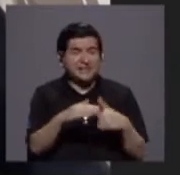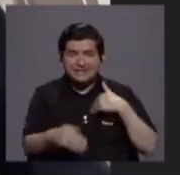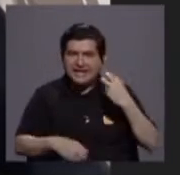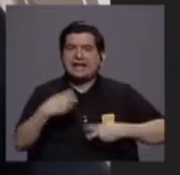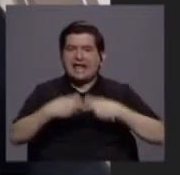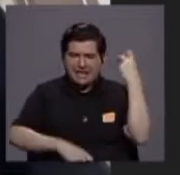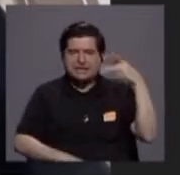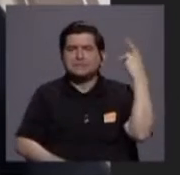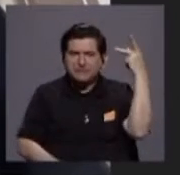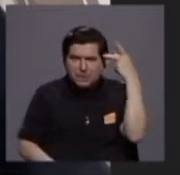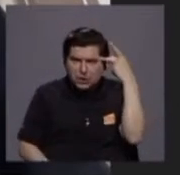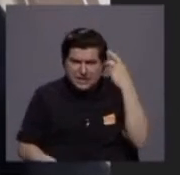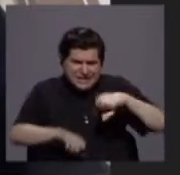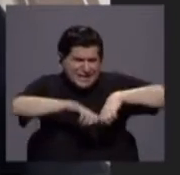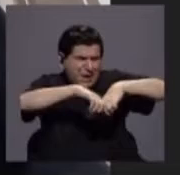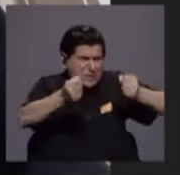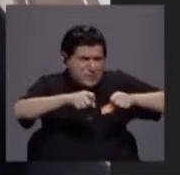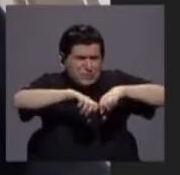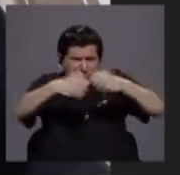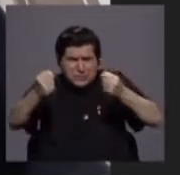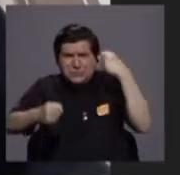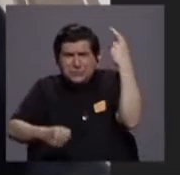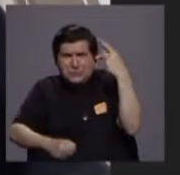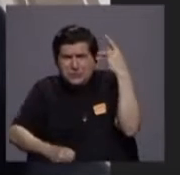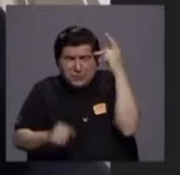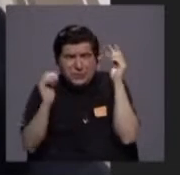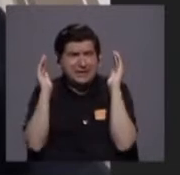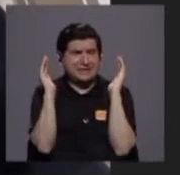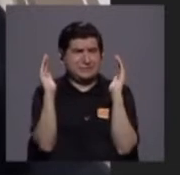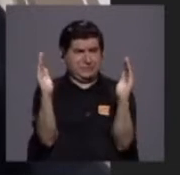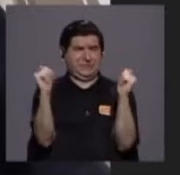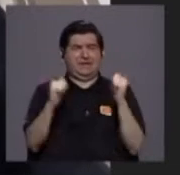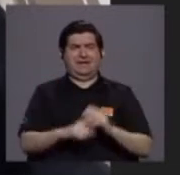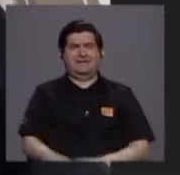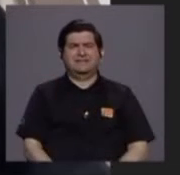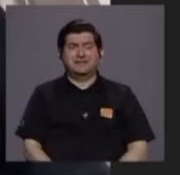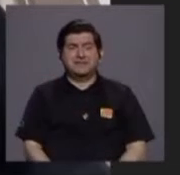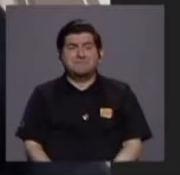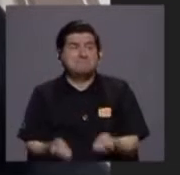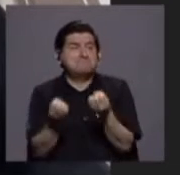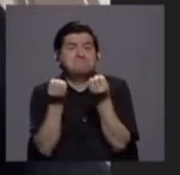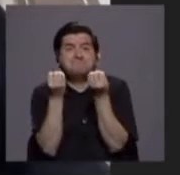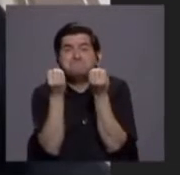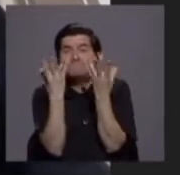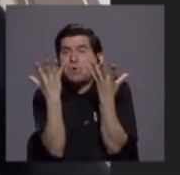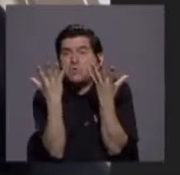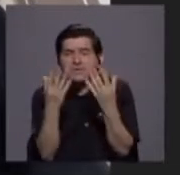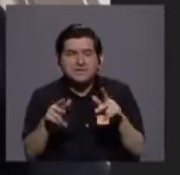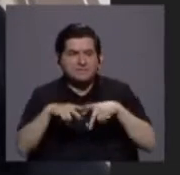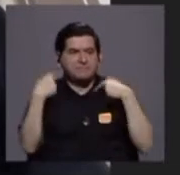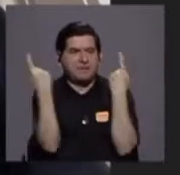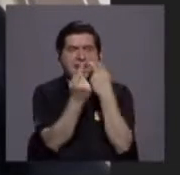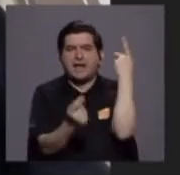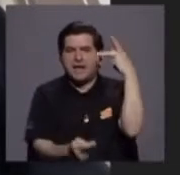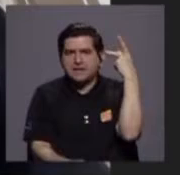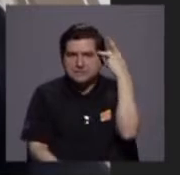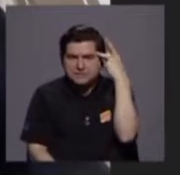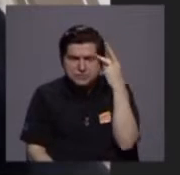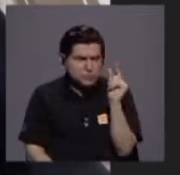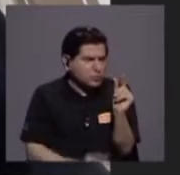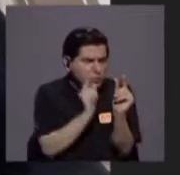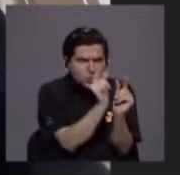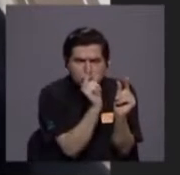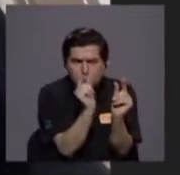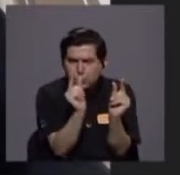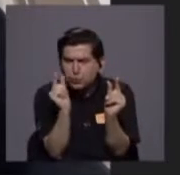crisis política, una fragmentación política enorme, una cantidad y diversidad de partidos políticos pequeños